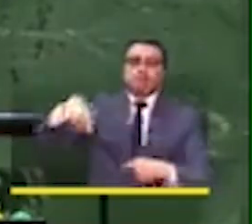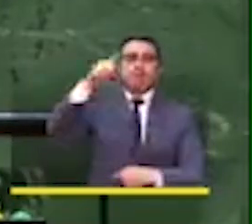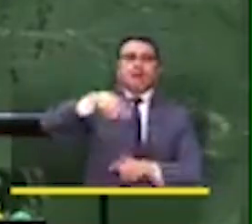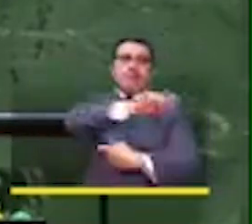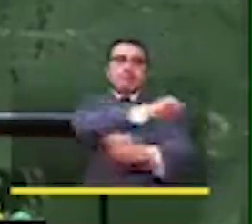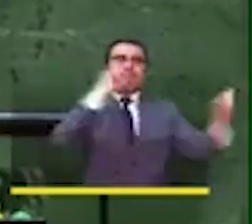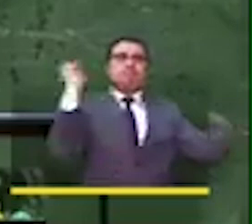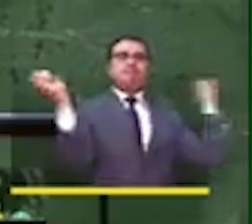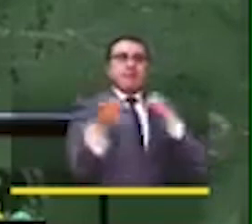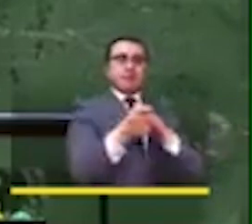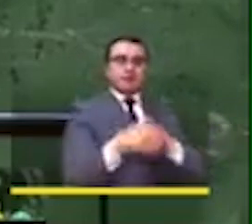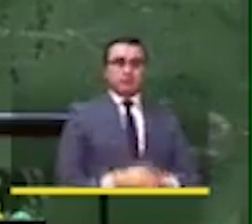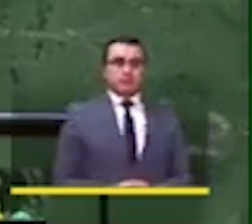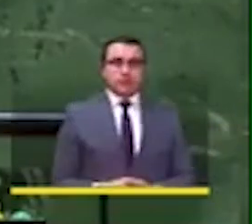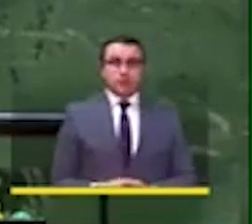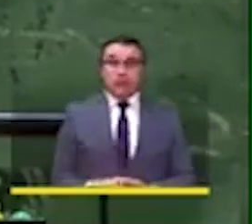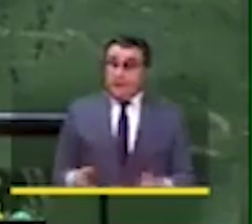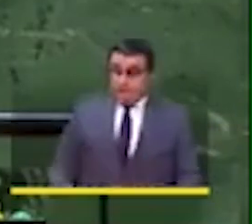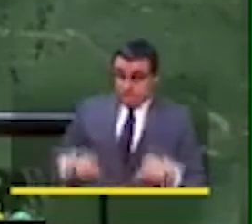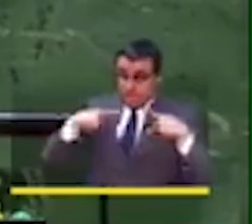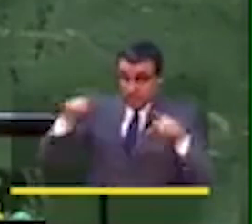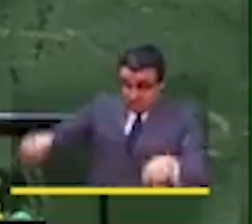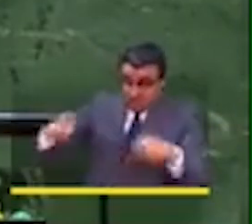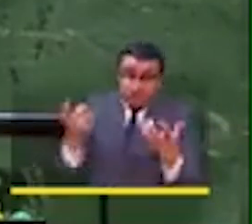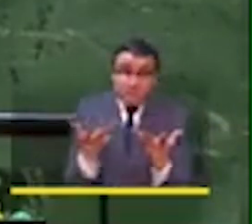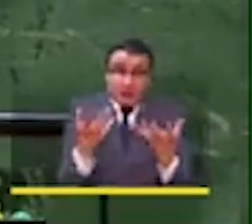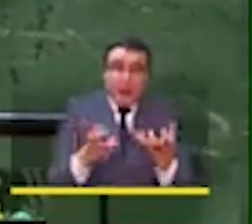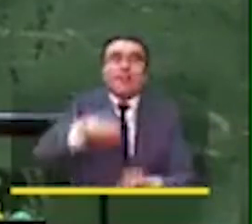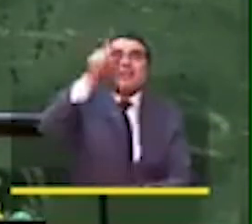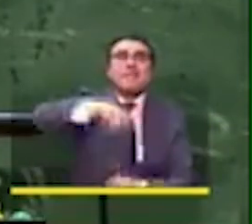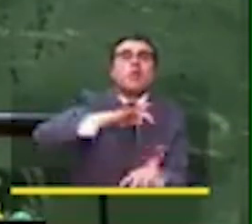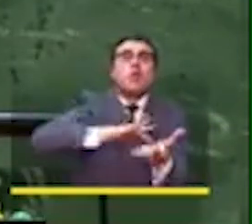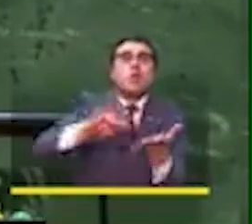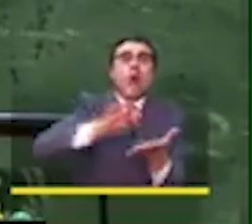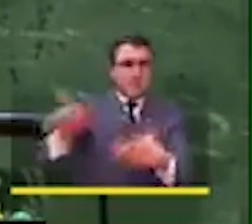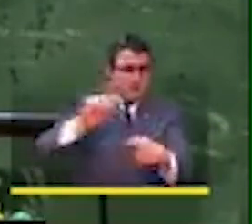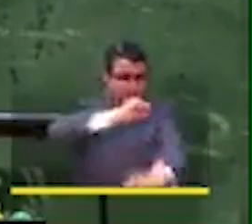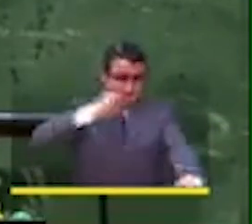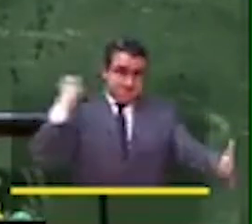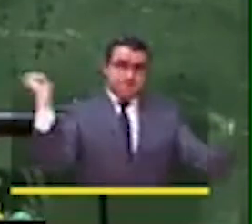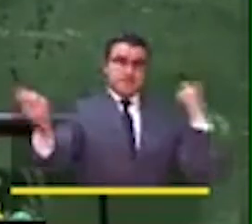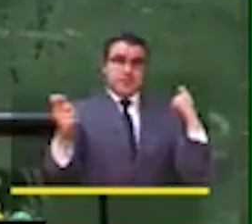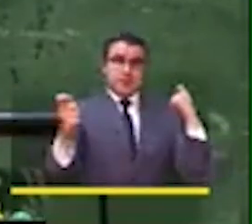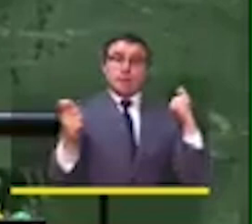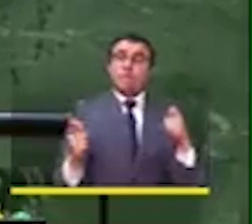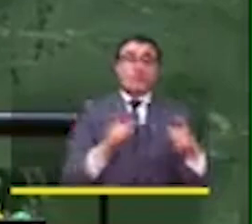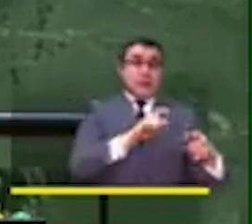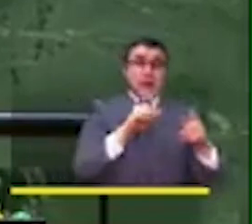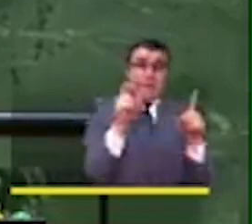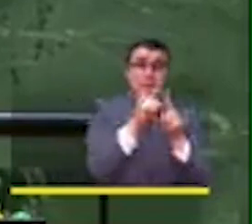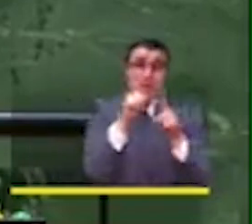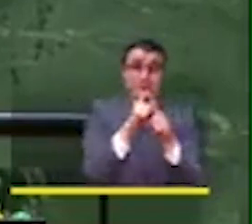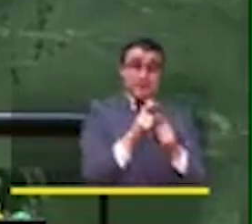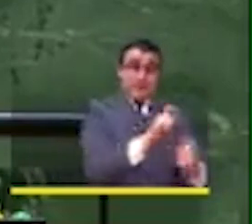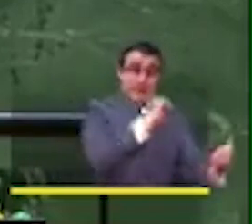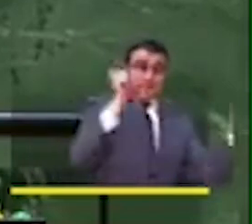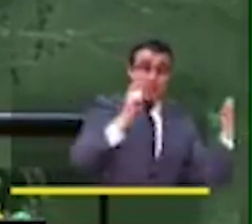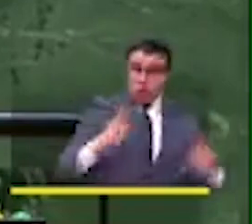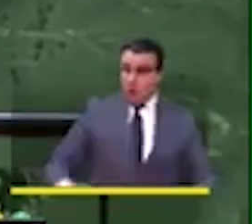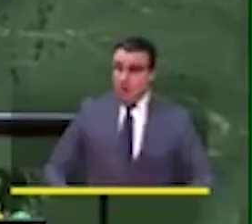la vida requiere una época de cambio y es urgente. Cambio y vida hoy son